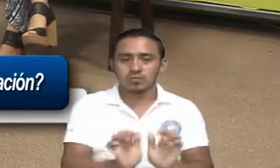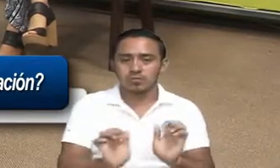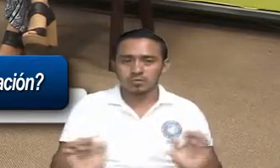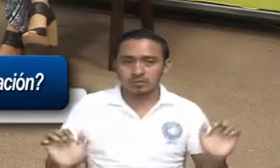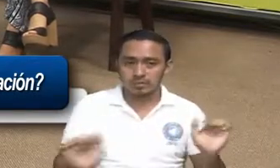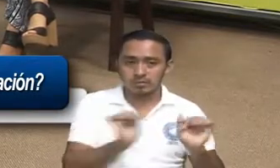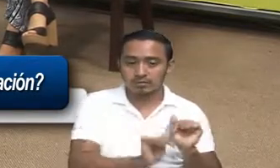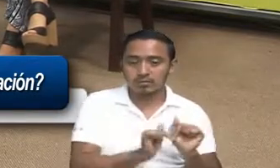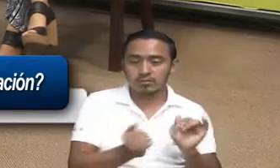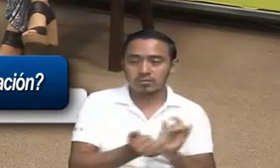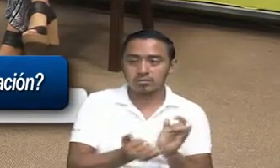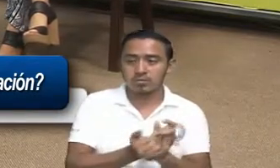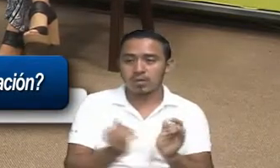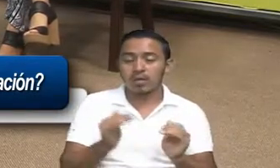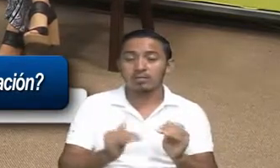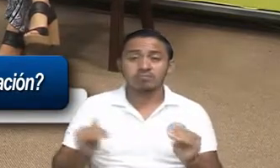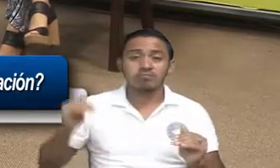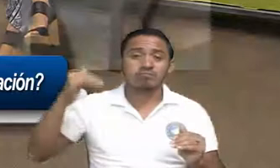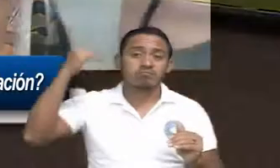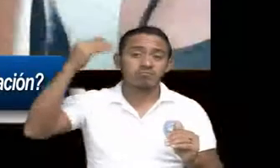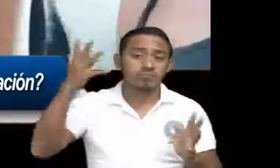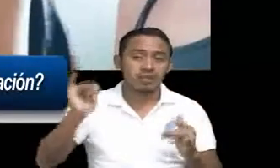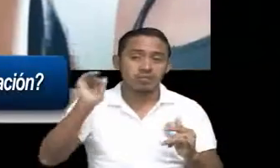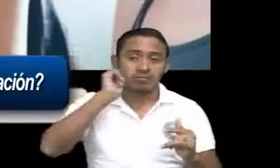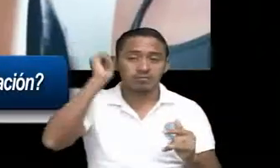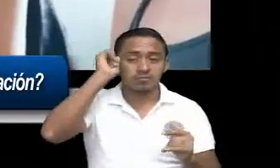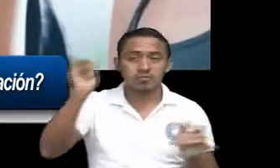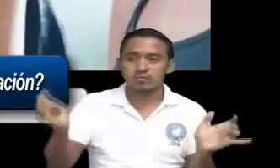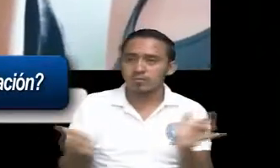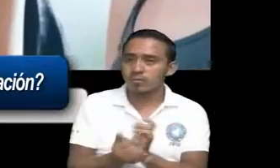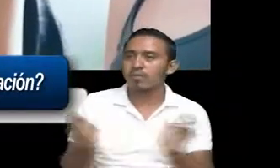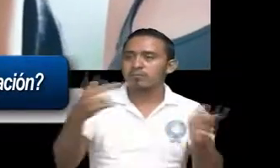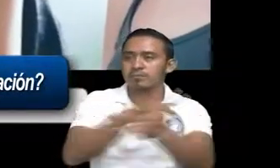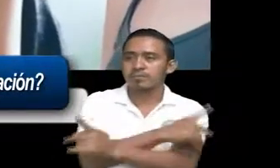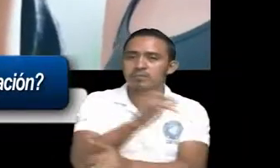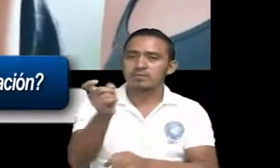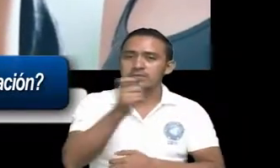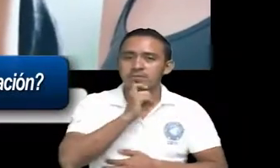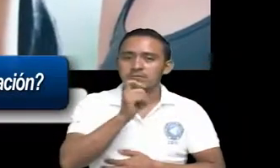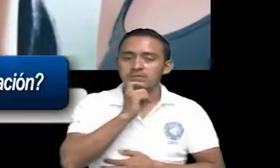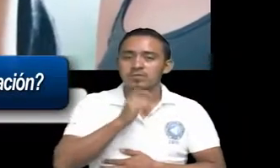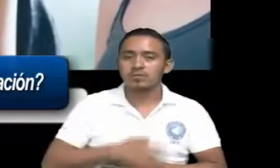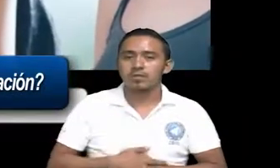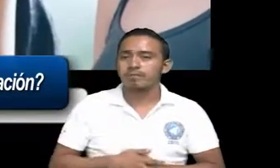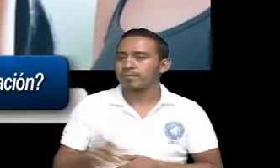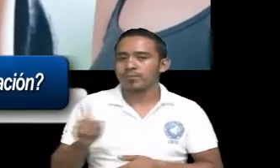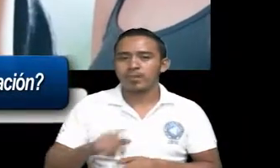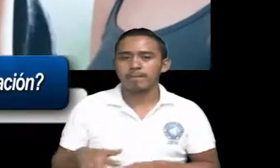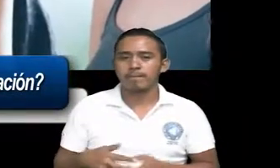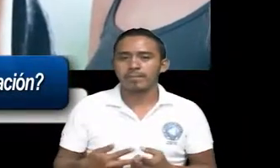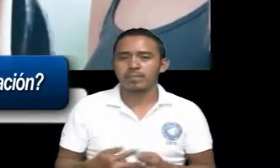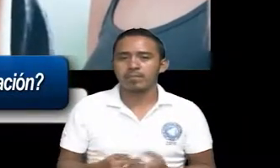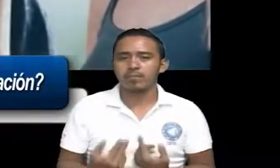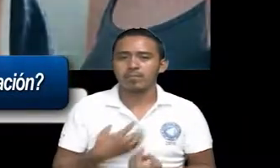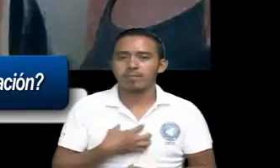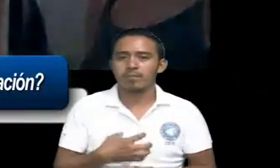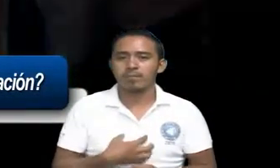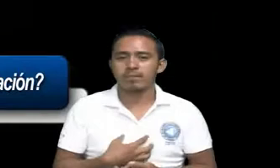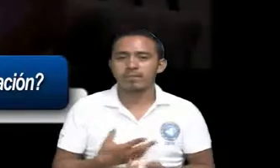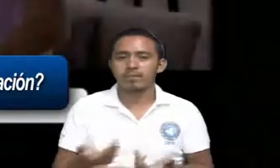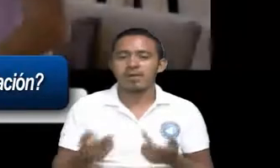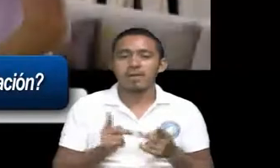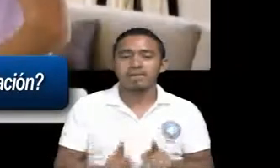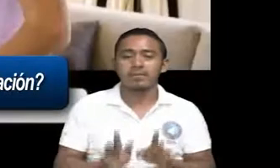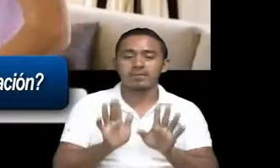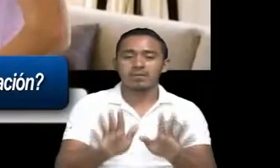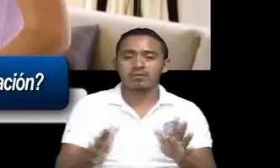es una predisposición a ser celosos de adultos. Recordemos que estamos en la formación apenas de nuestra personalidad. Entonces va a